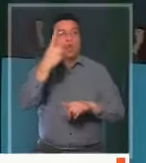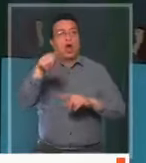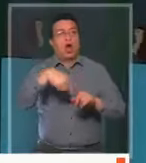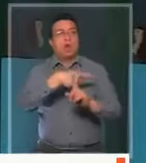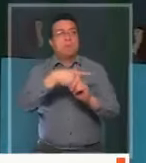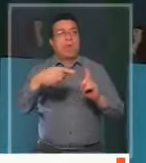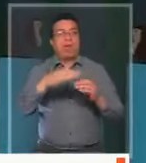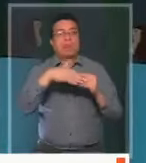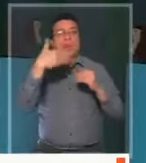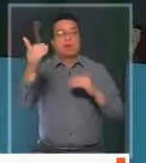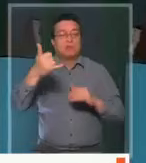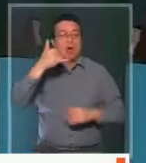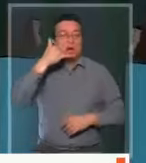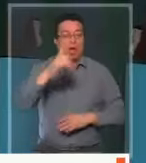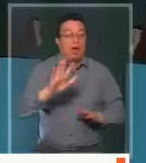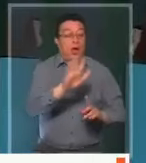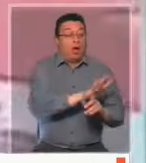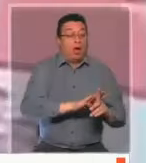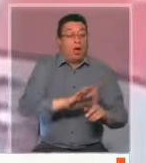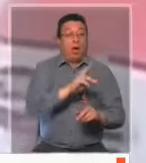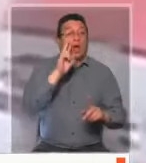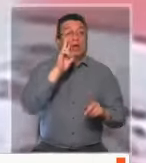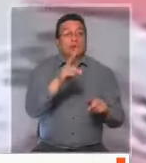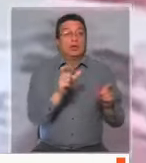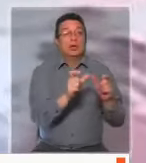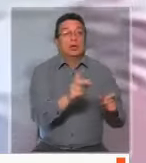tuvieron ahí mucho rato sin atención.